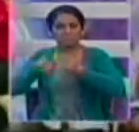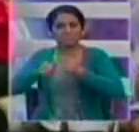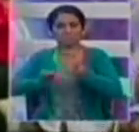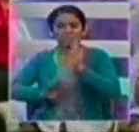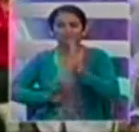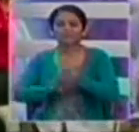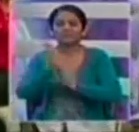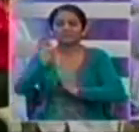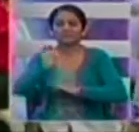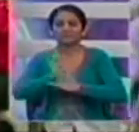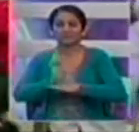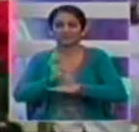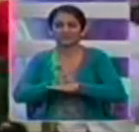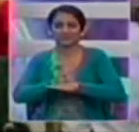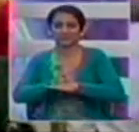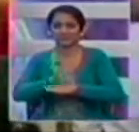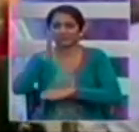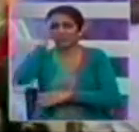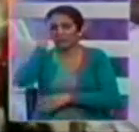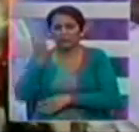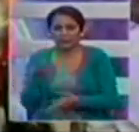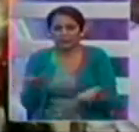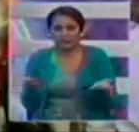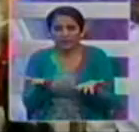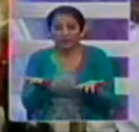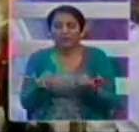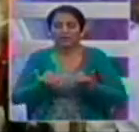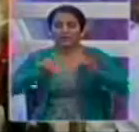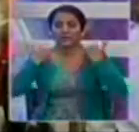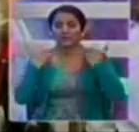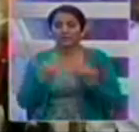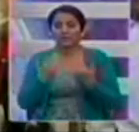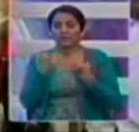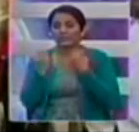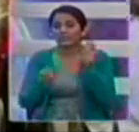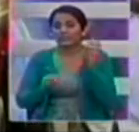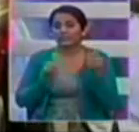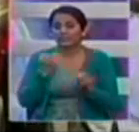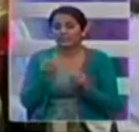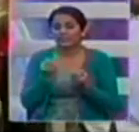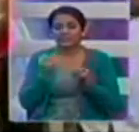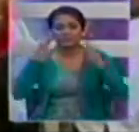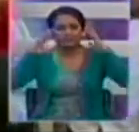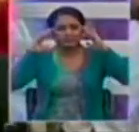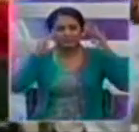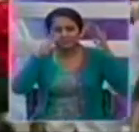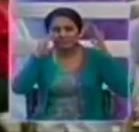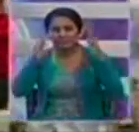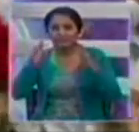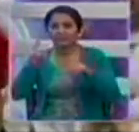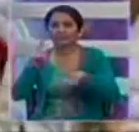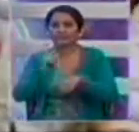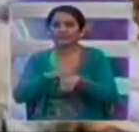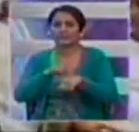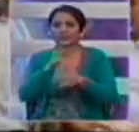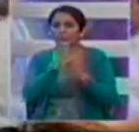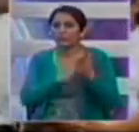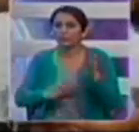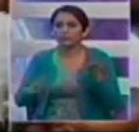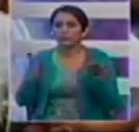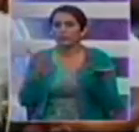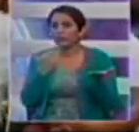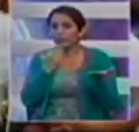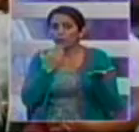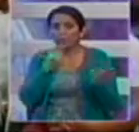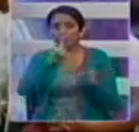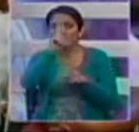Ecuador, gracias a que hoy tenemos presente, y ese presente lo hemos construido entre 16 millones de